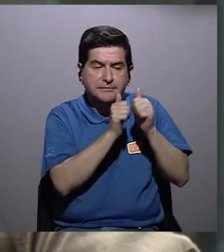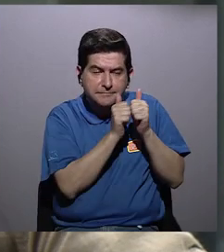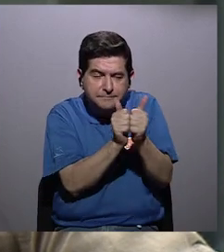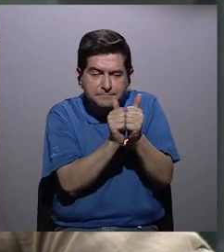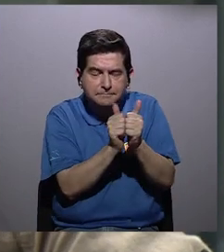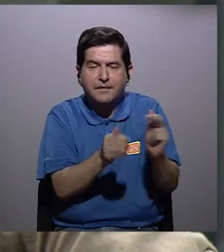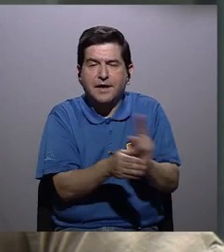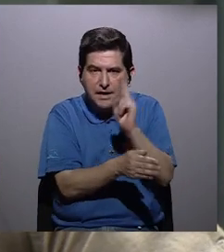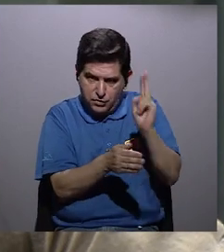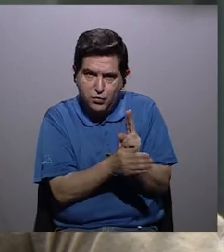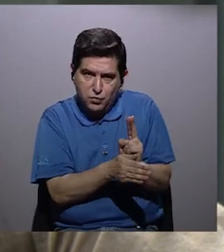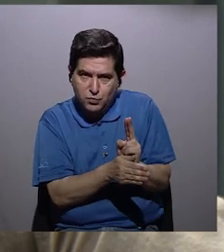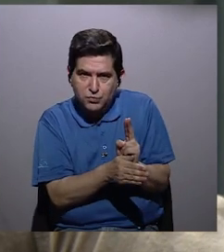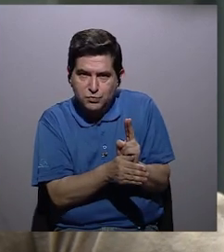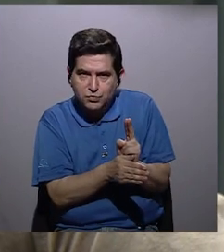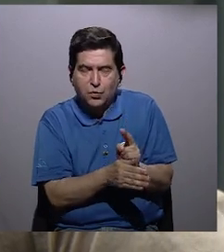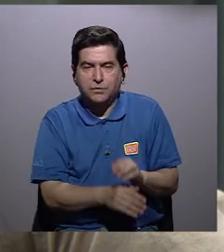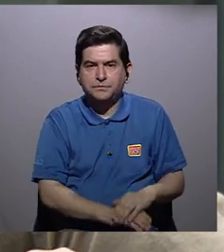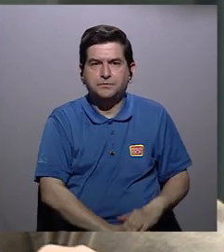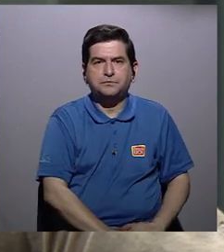acompañan en este uso,